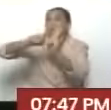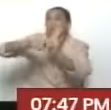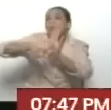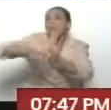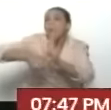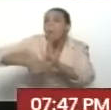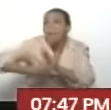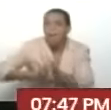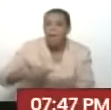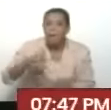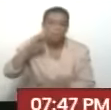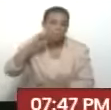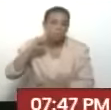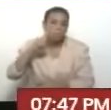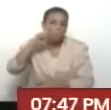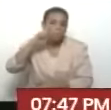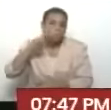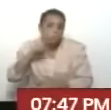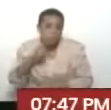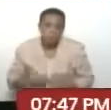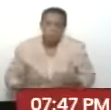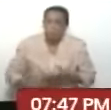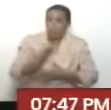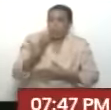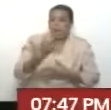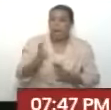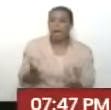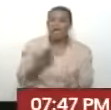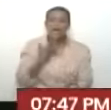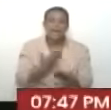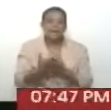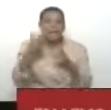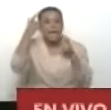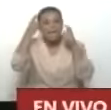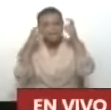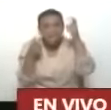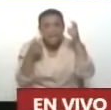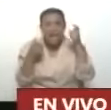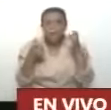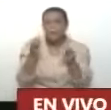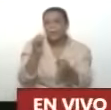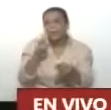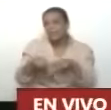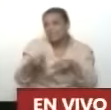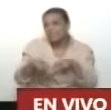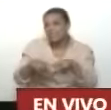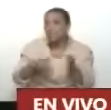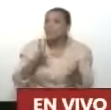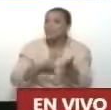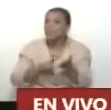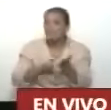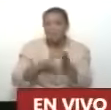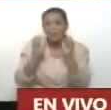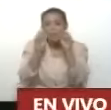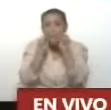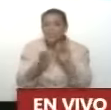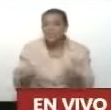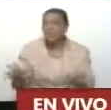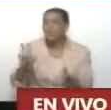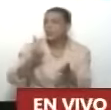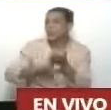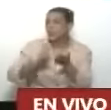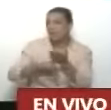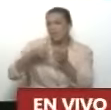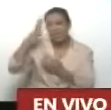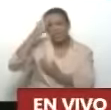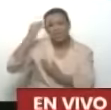Dios. Un regalo de Dios, y gracias a mi comandante Chávez, como ella lo contó, mi niña está aquí, de verdad. Es una bendición de Dios, y